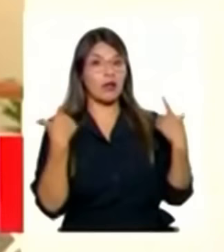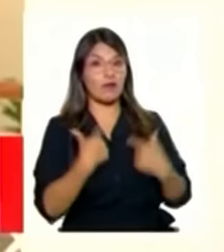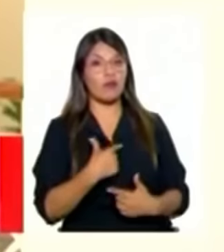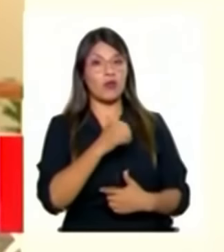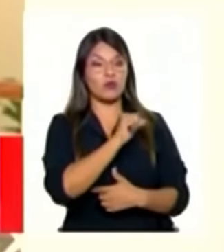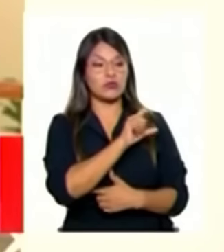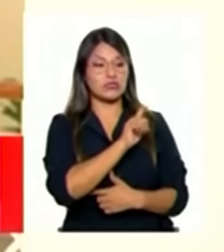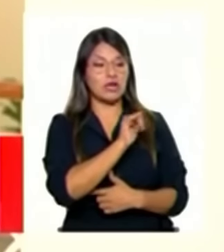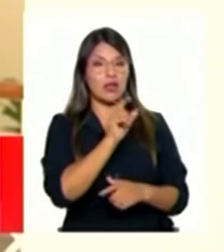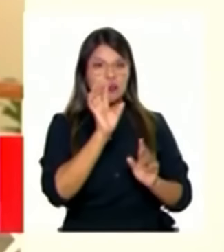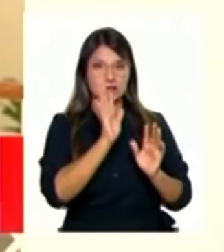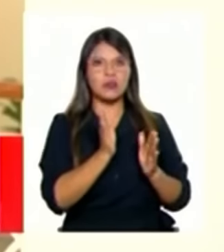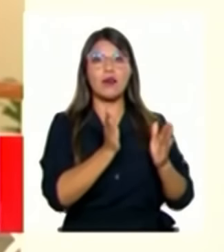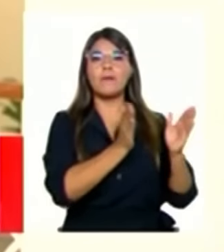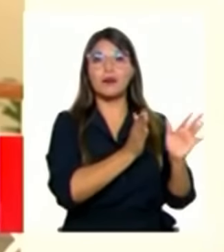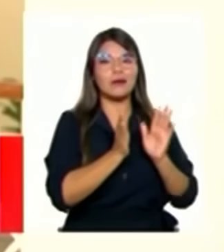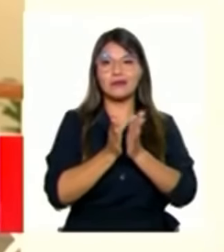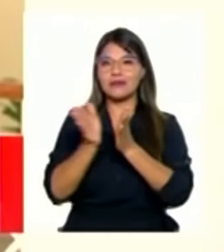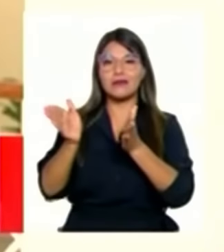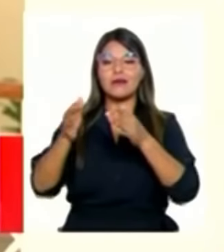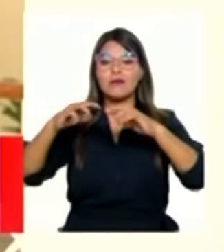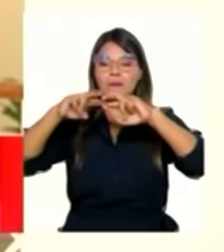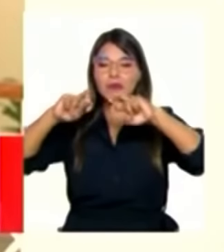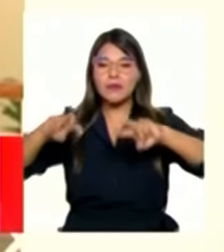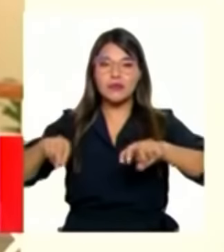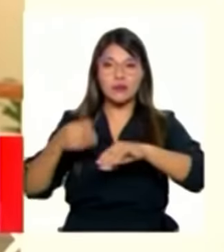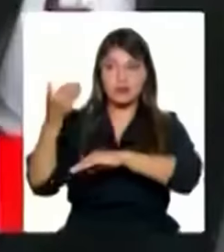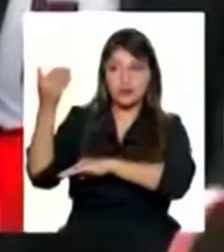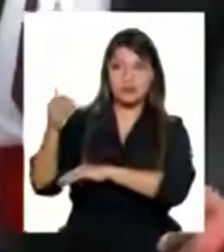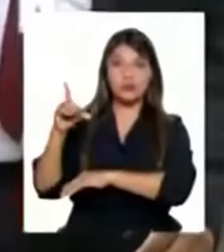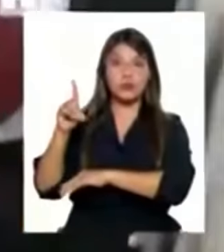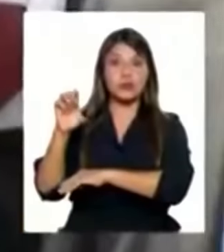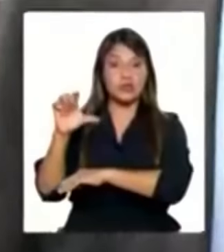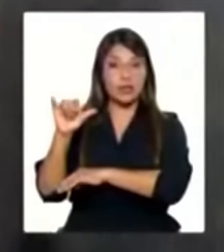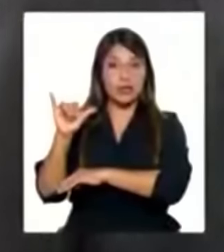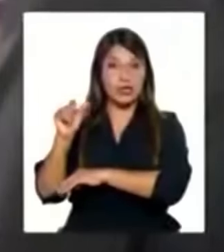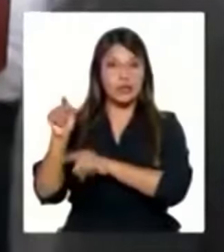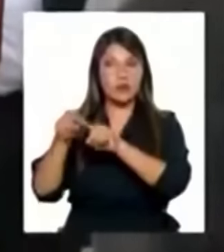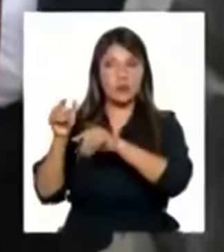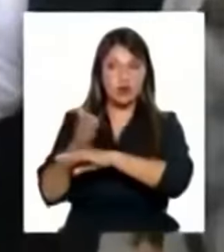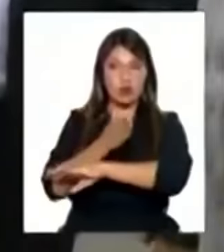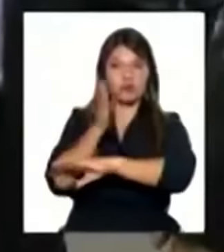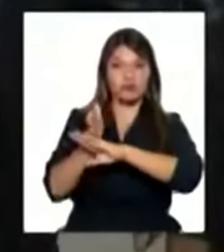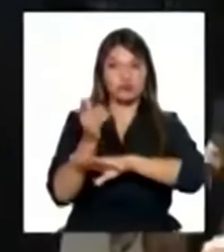la investigación que realiza la fiscal supremo Delia Espinosa contra la fiscal Patricia Benavides.